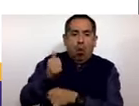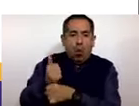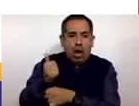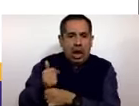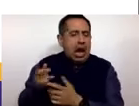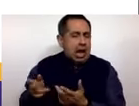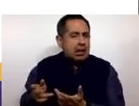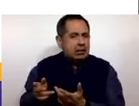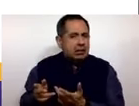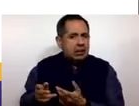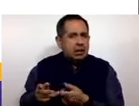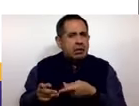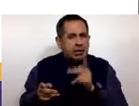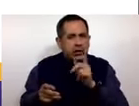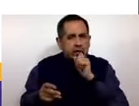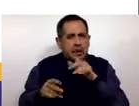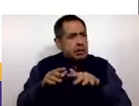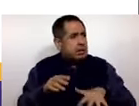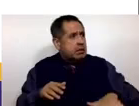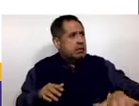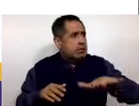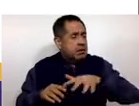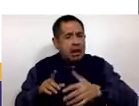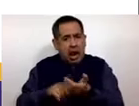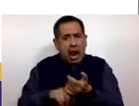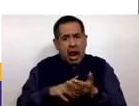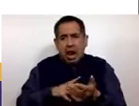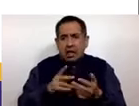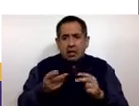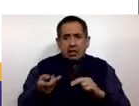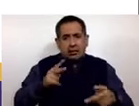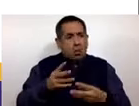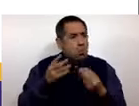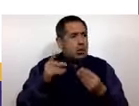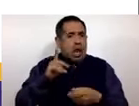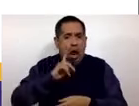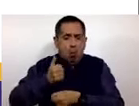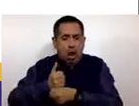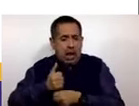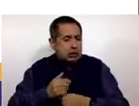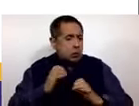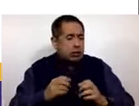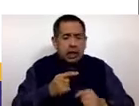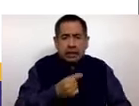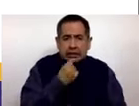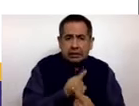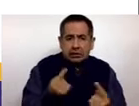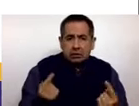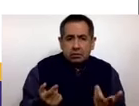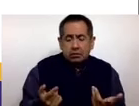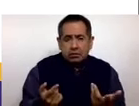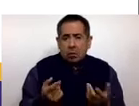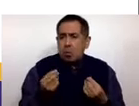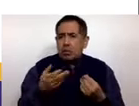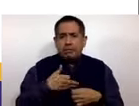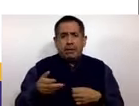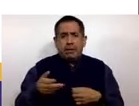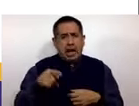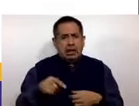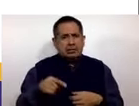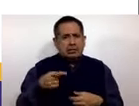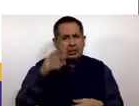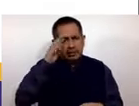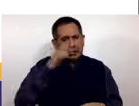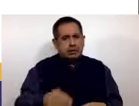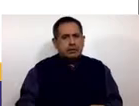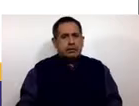esta otra realidad que está presente en México, en muchas familias mexicanas.